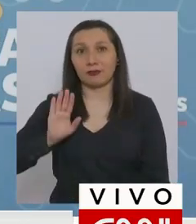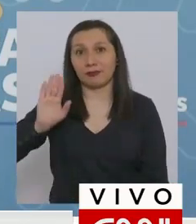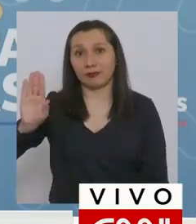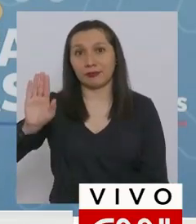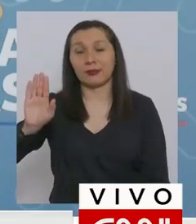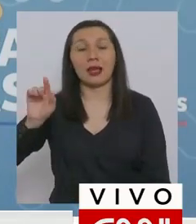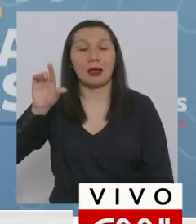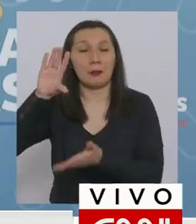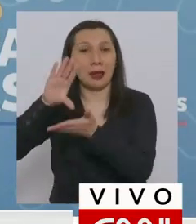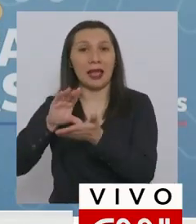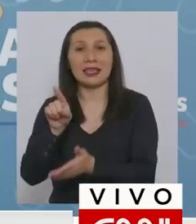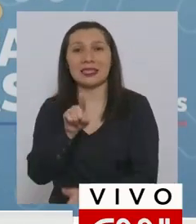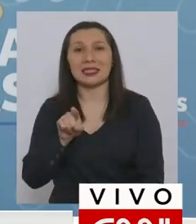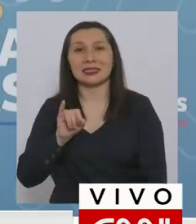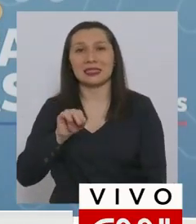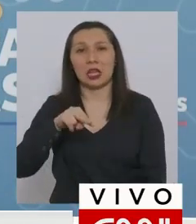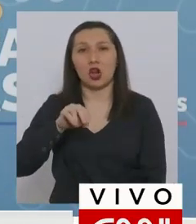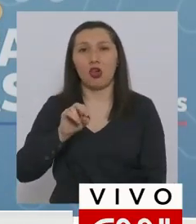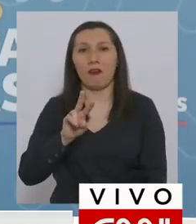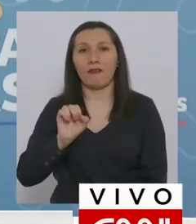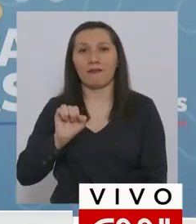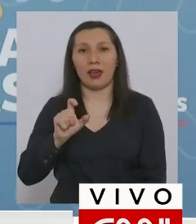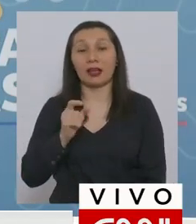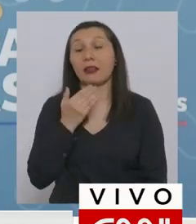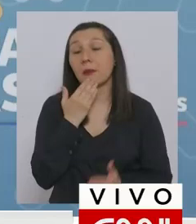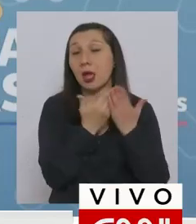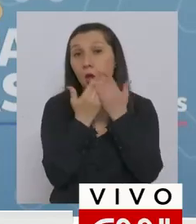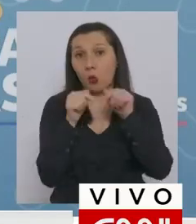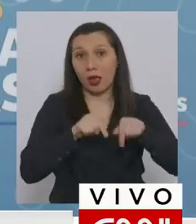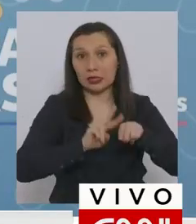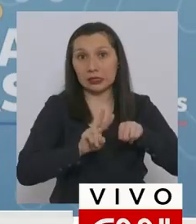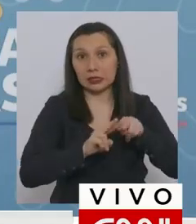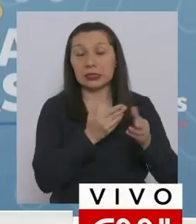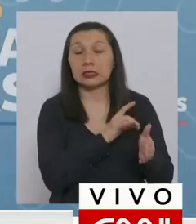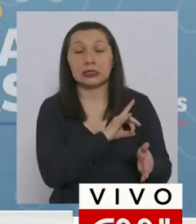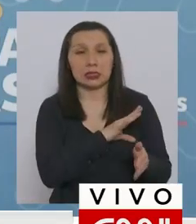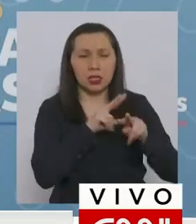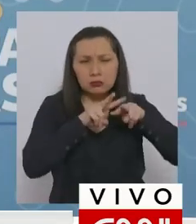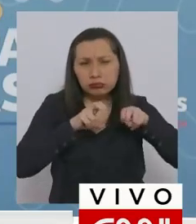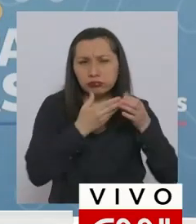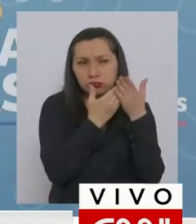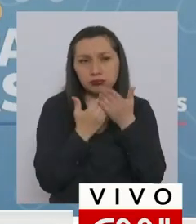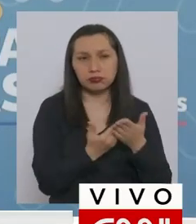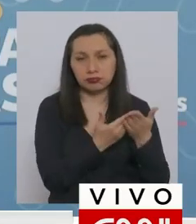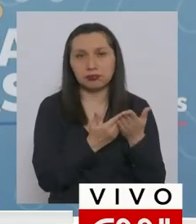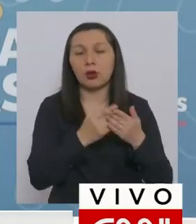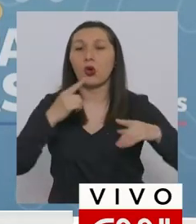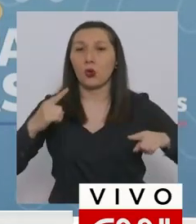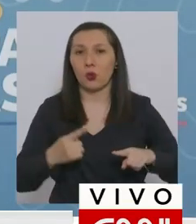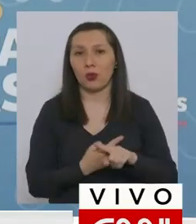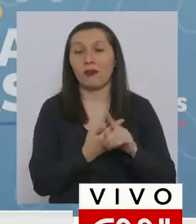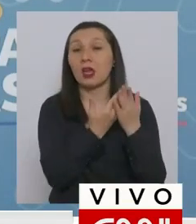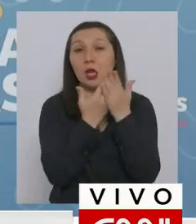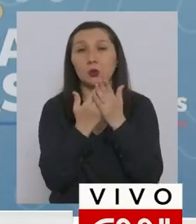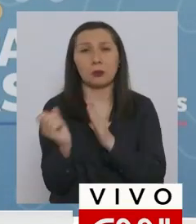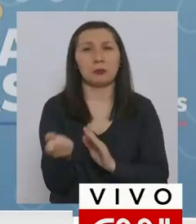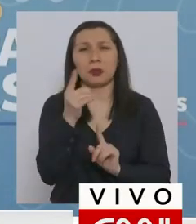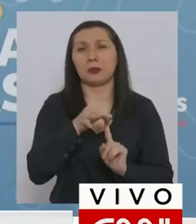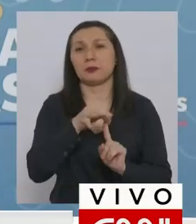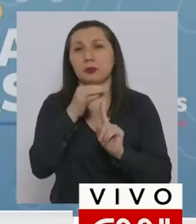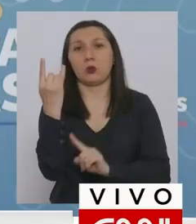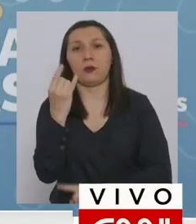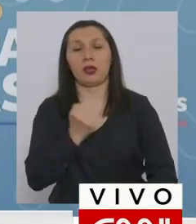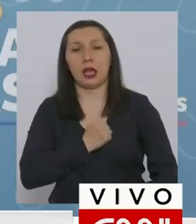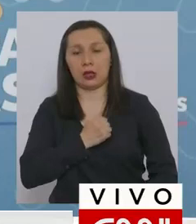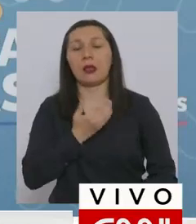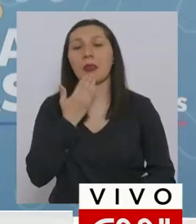comuna. Esta semana, 6 de 9 comunas debieron retroceder por la cantidad de casos. No queremos que sigan retrocediendo. Por eso